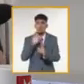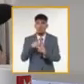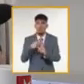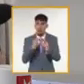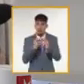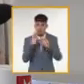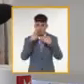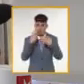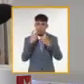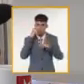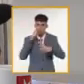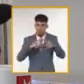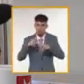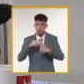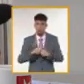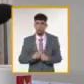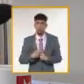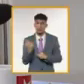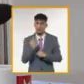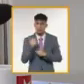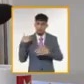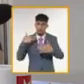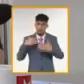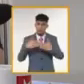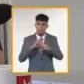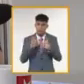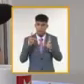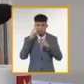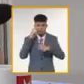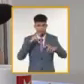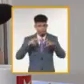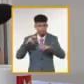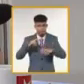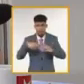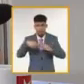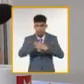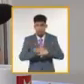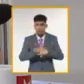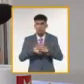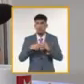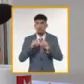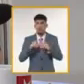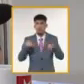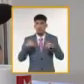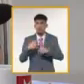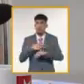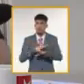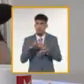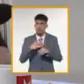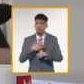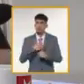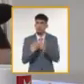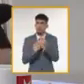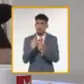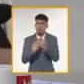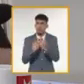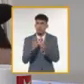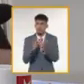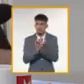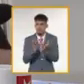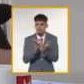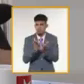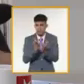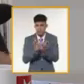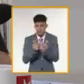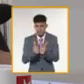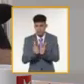sentido, nosotros en los últimos tiempos nos hemos estado acercando más al fenómeno y tenemos algunos estudios, algunas